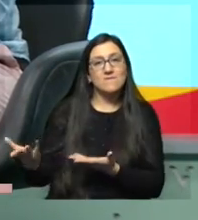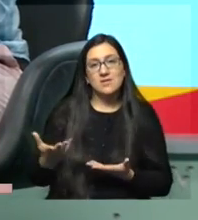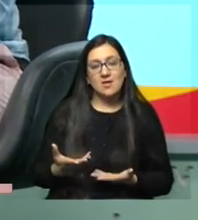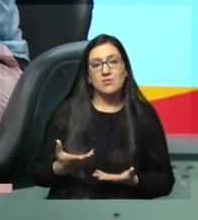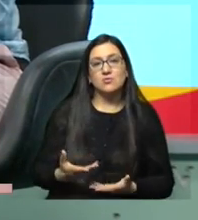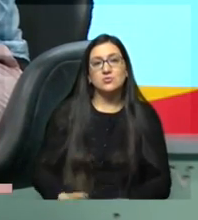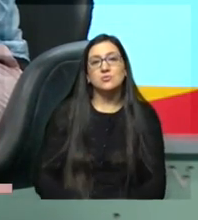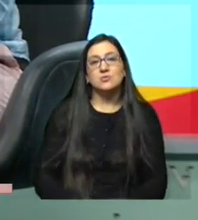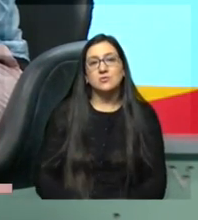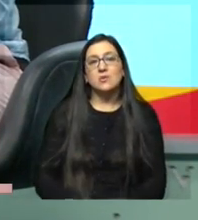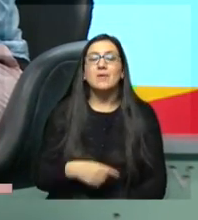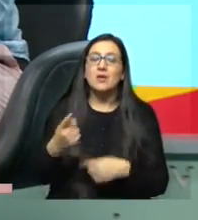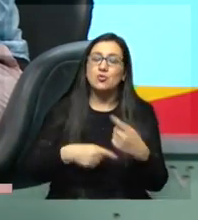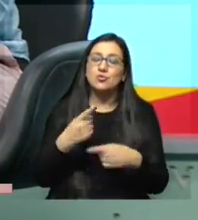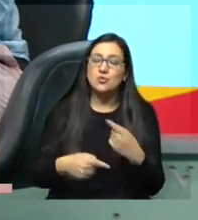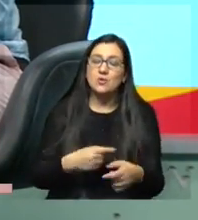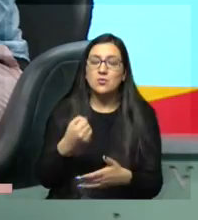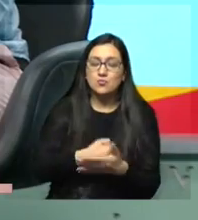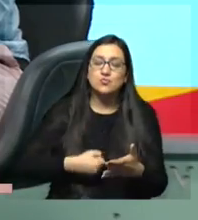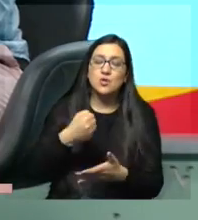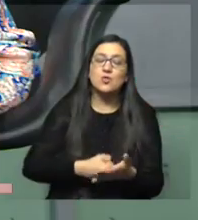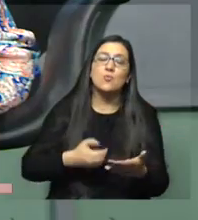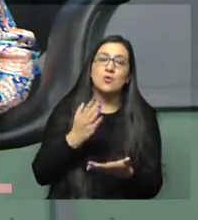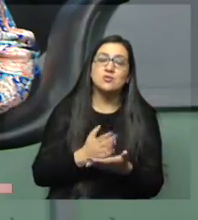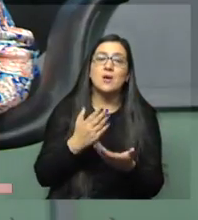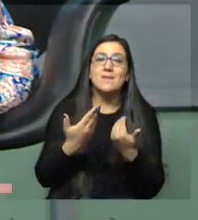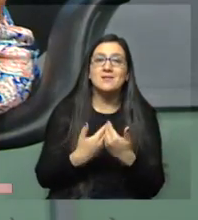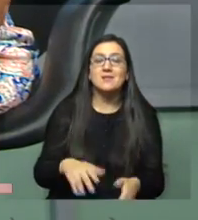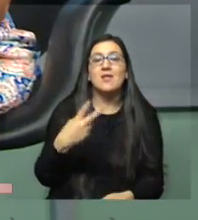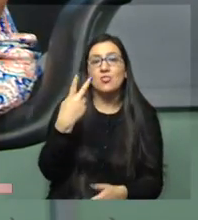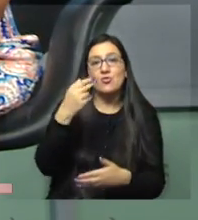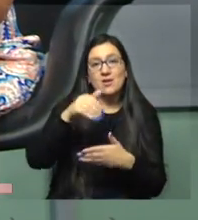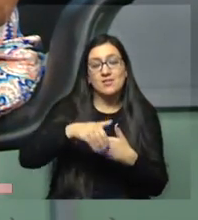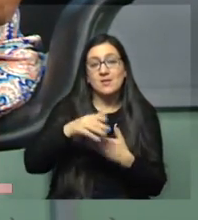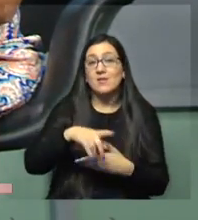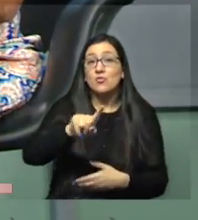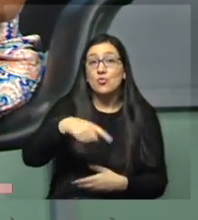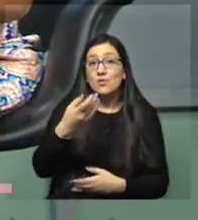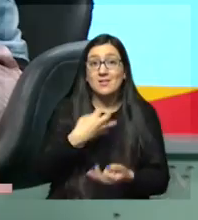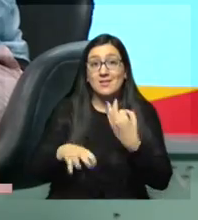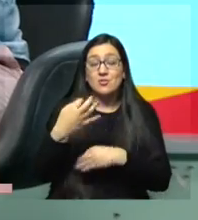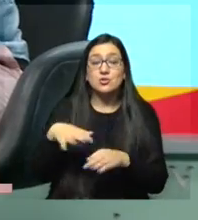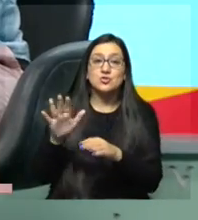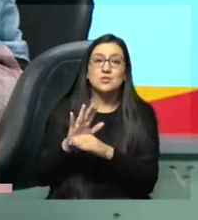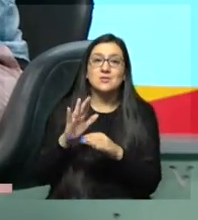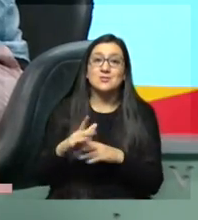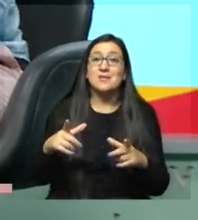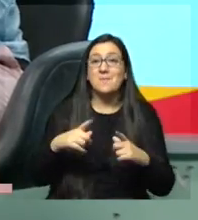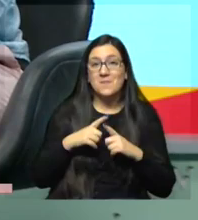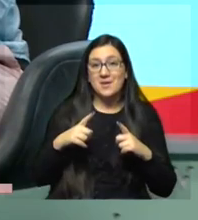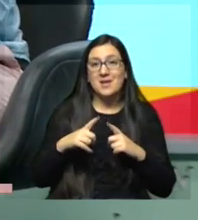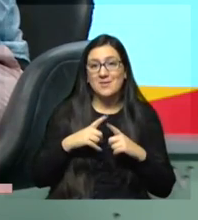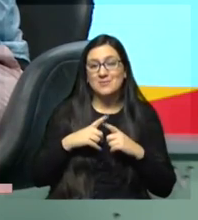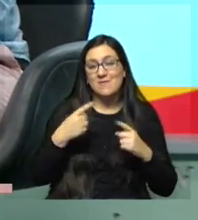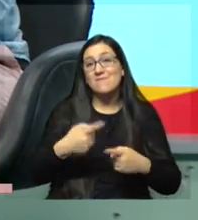hacer valer nuestras voces y luchar por nuestros derechos. A partir de las 14 horas, entonces, en el Teatro Solís, ¿hay festejos? Les esperamos, sí, hay festejos